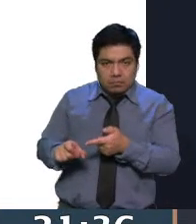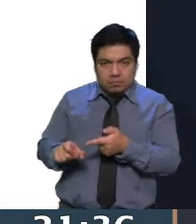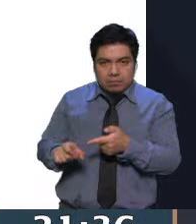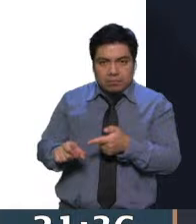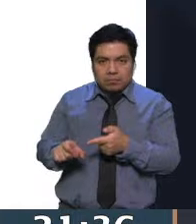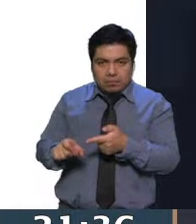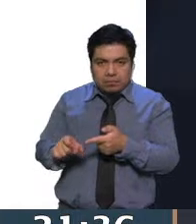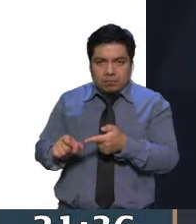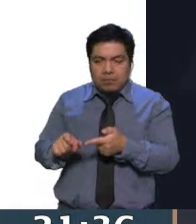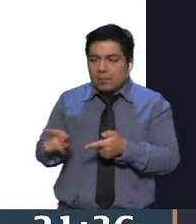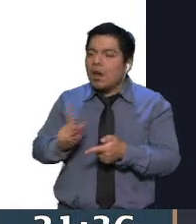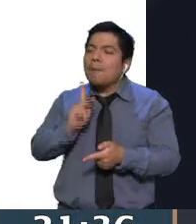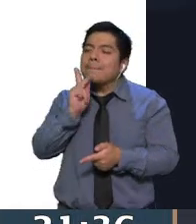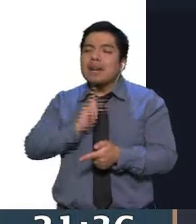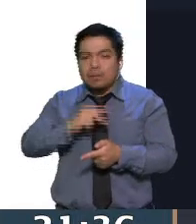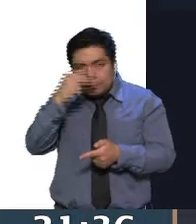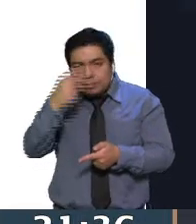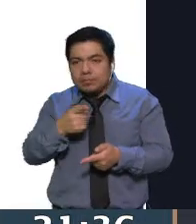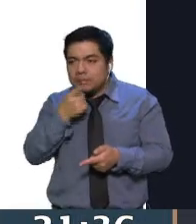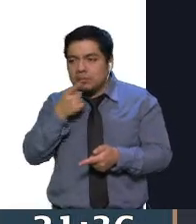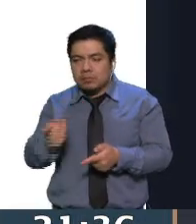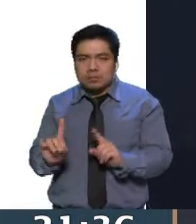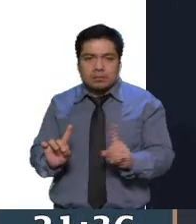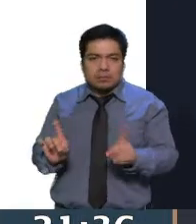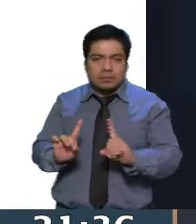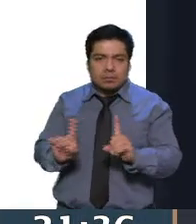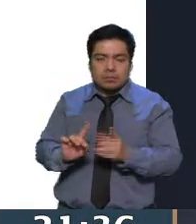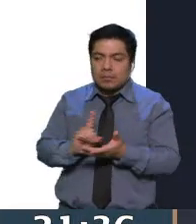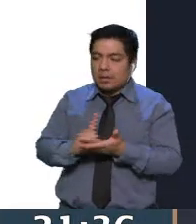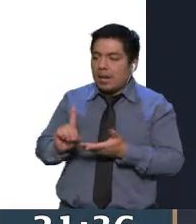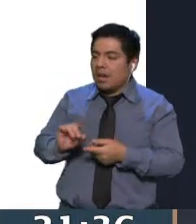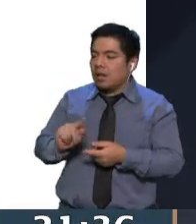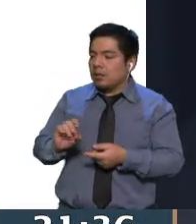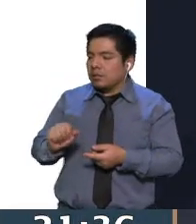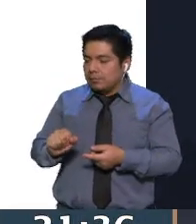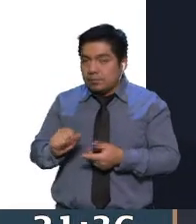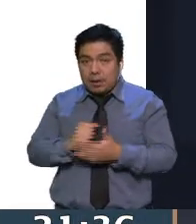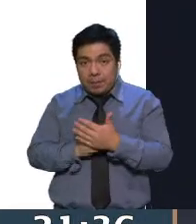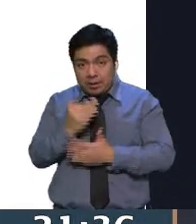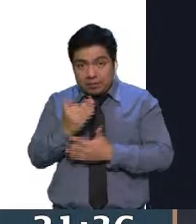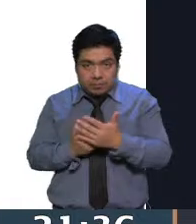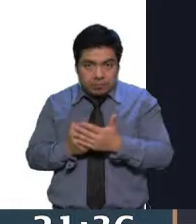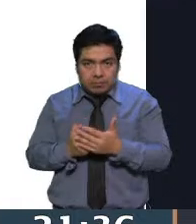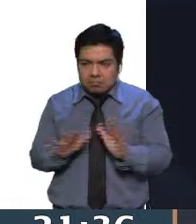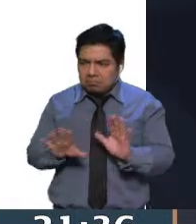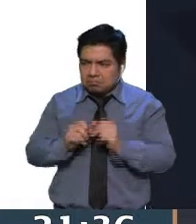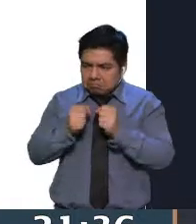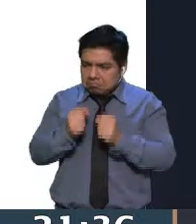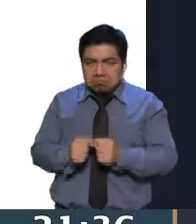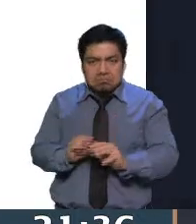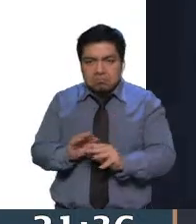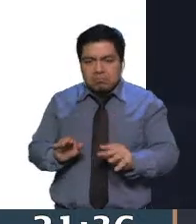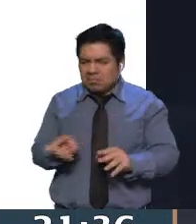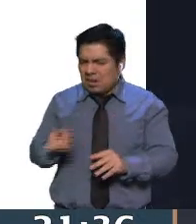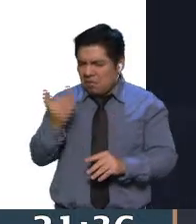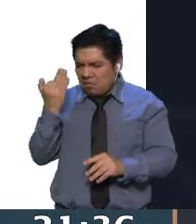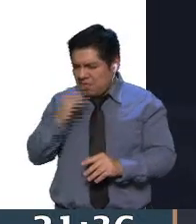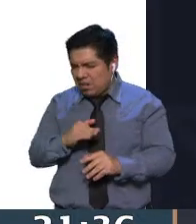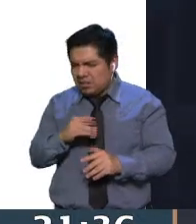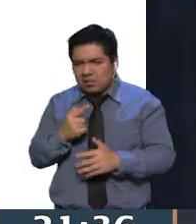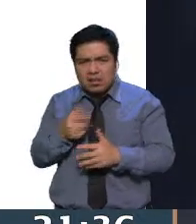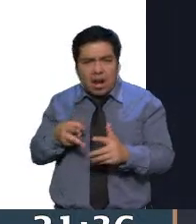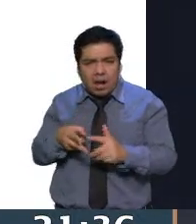Petróleos Mexicanos lo desmintió e informó que la base de datos de clientes para facturación está segura y que es falso que haya sido